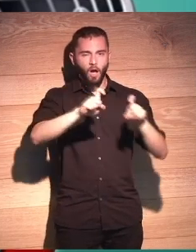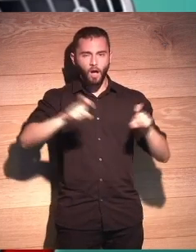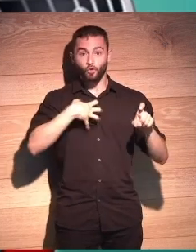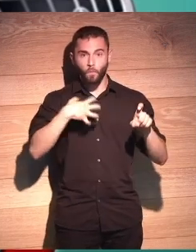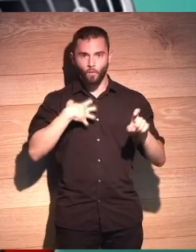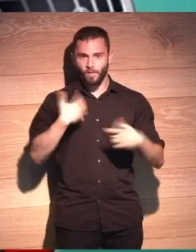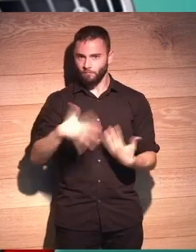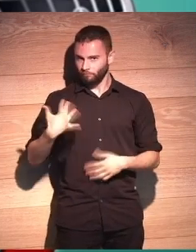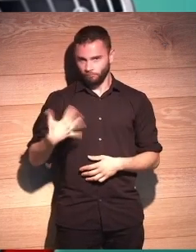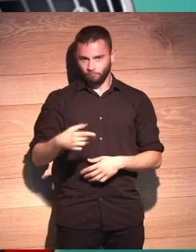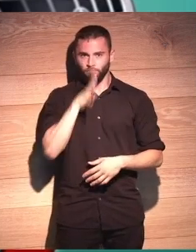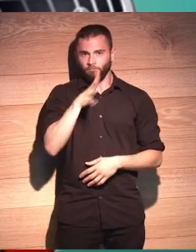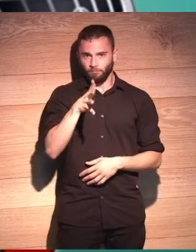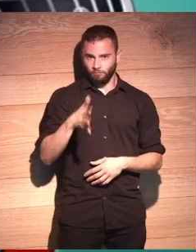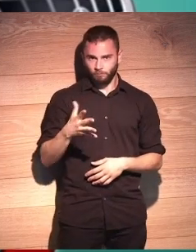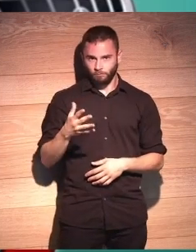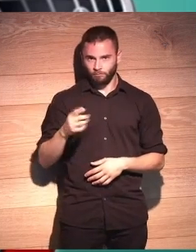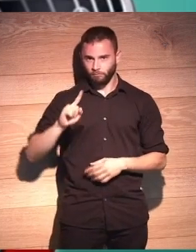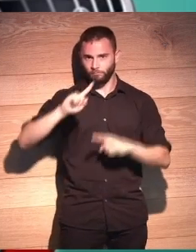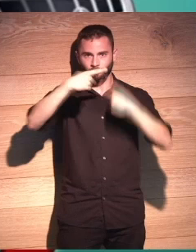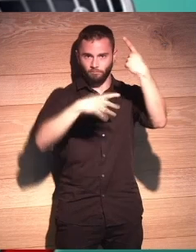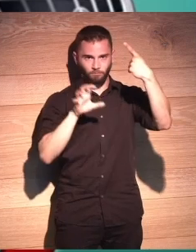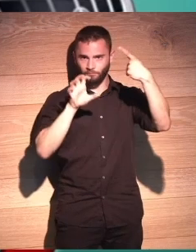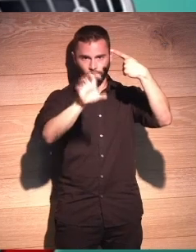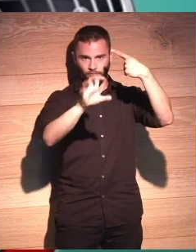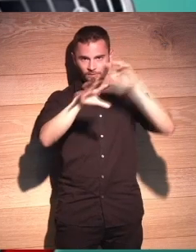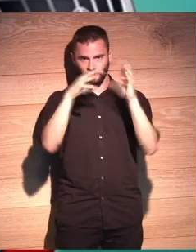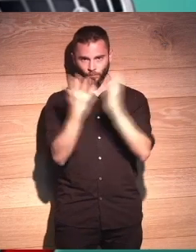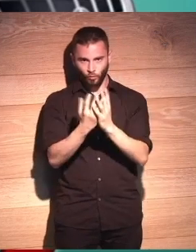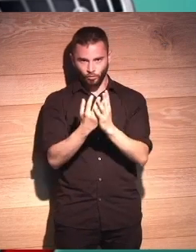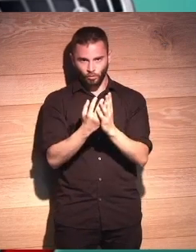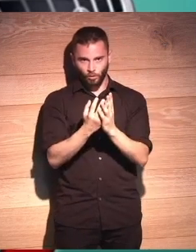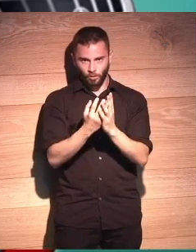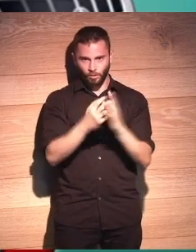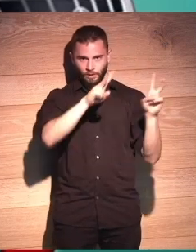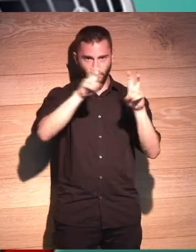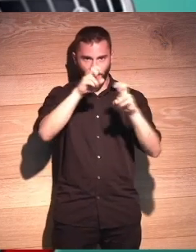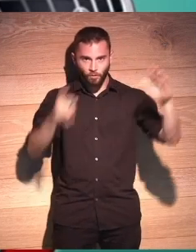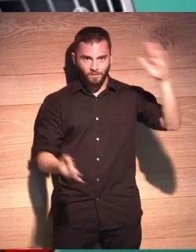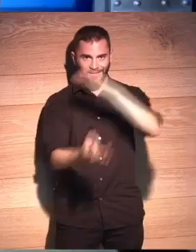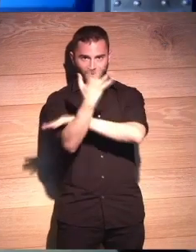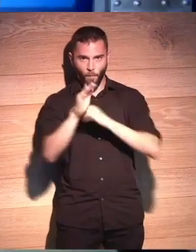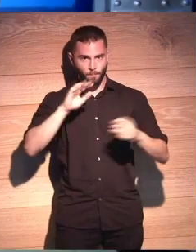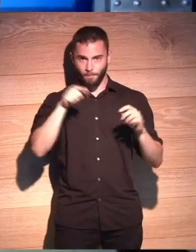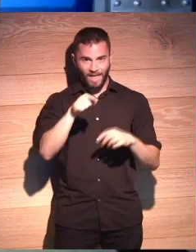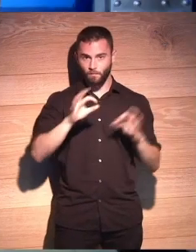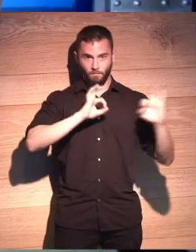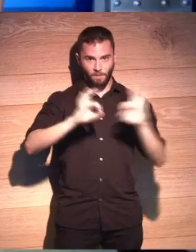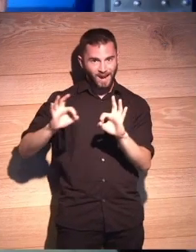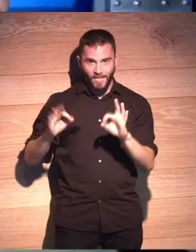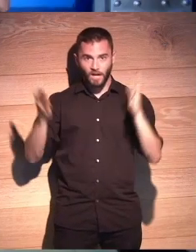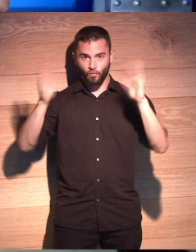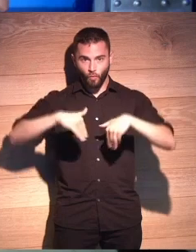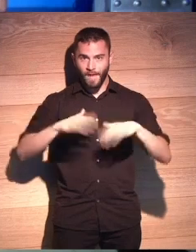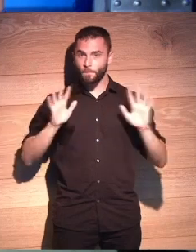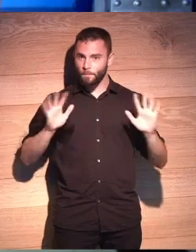primera potencia del mundo, que es la que creó la innovación, para lo que no estuvo nunca preparada, fue para las